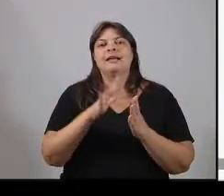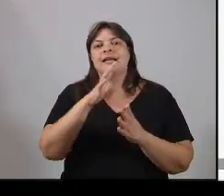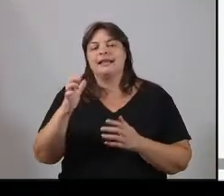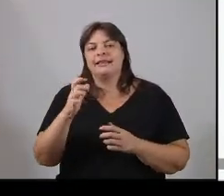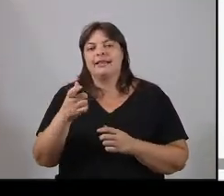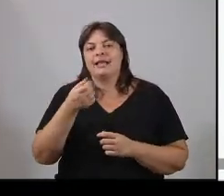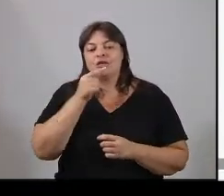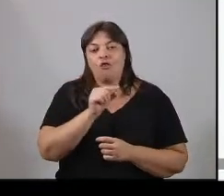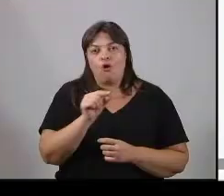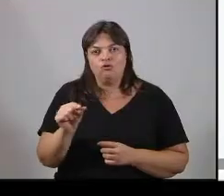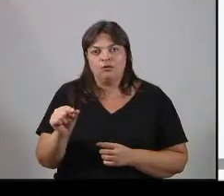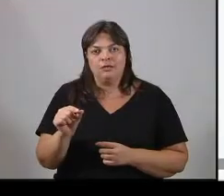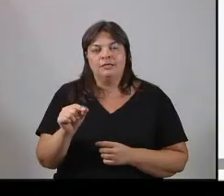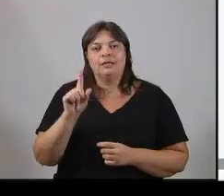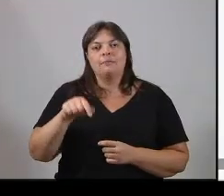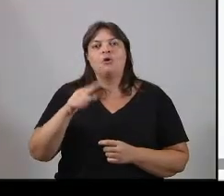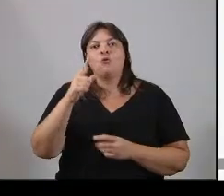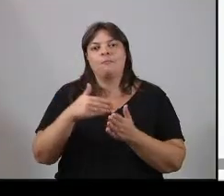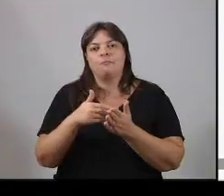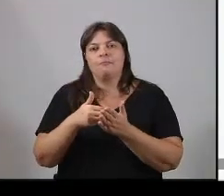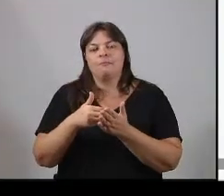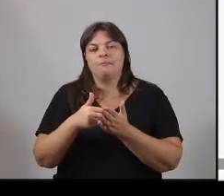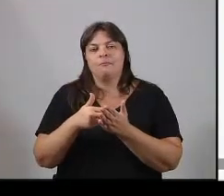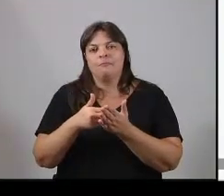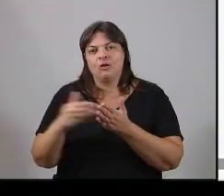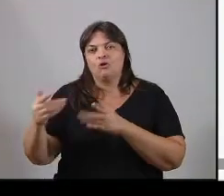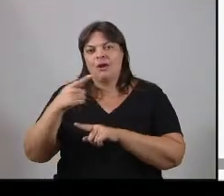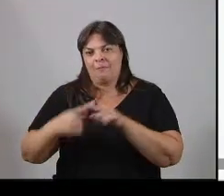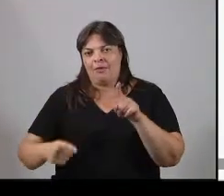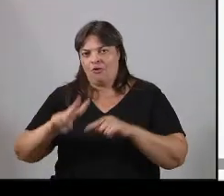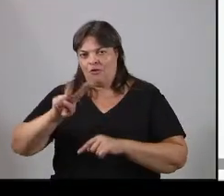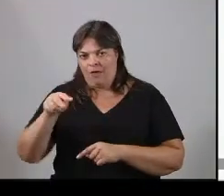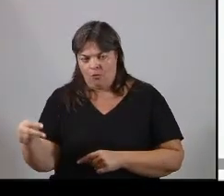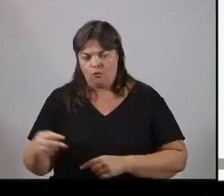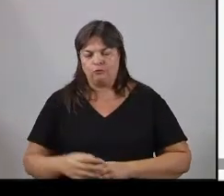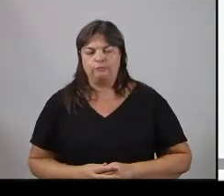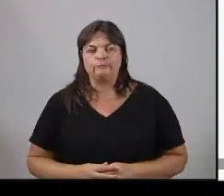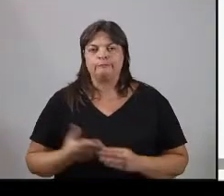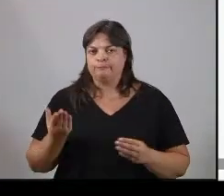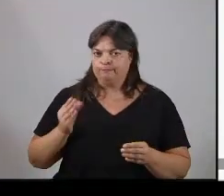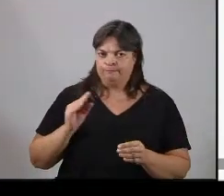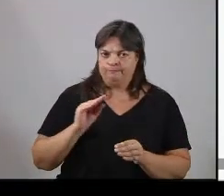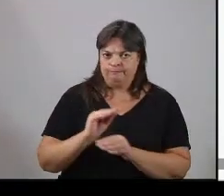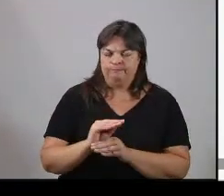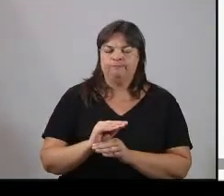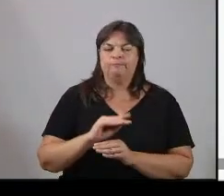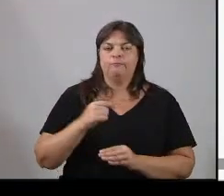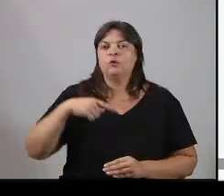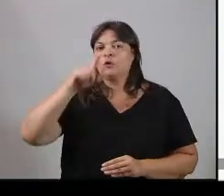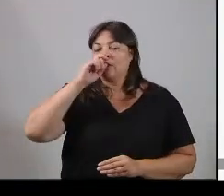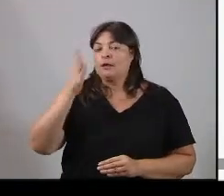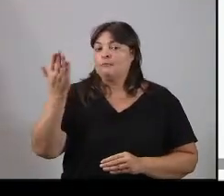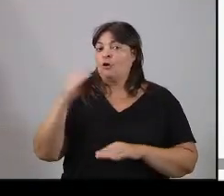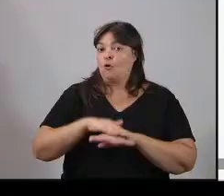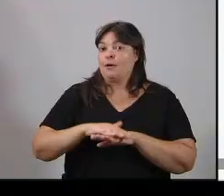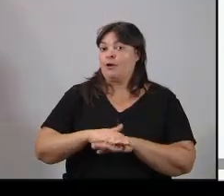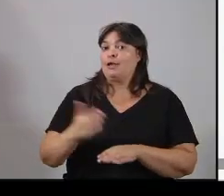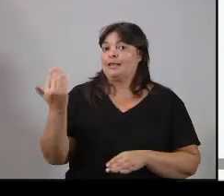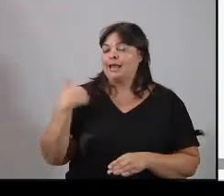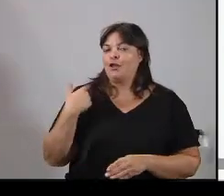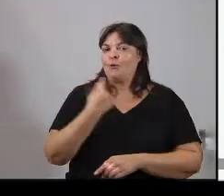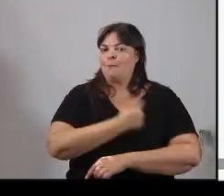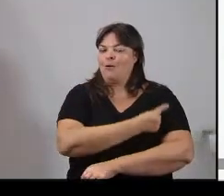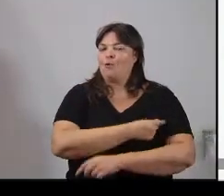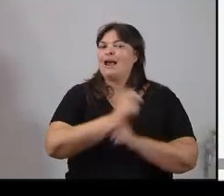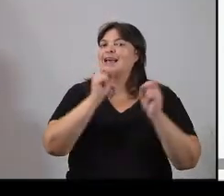con una inversión de 1,5 millones de euros. Quiero recordar que el anterior Gobierno dejó sin